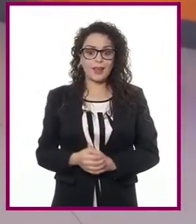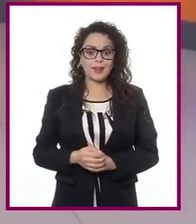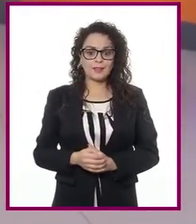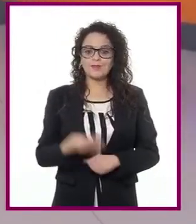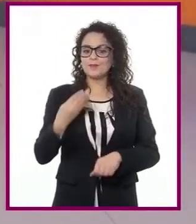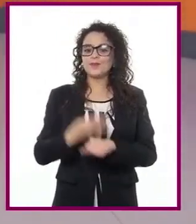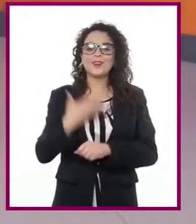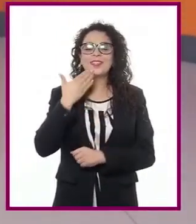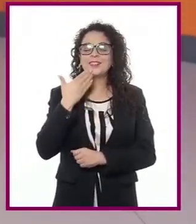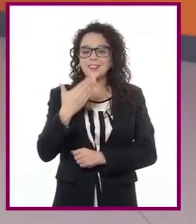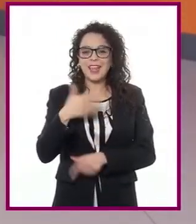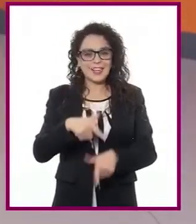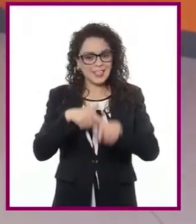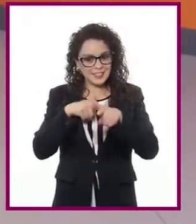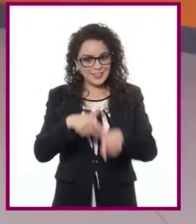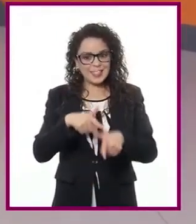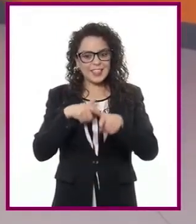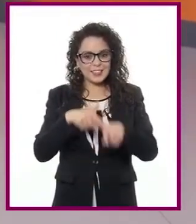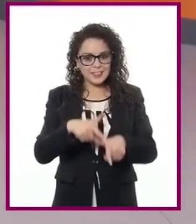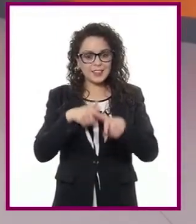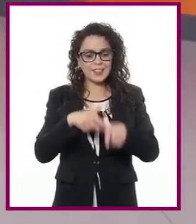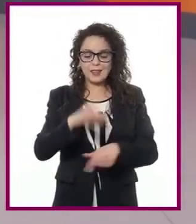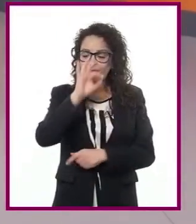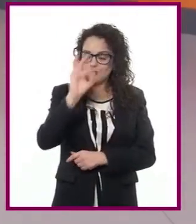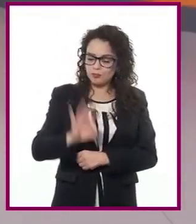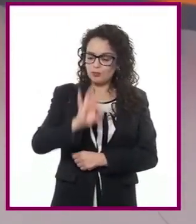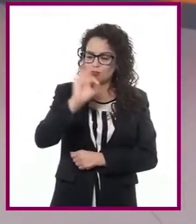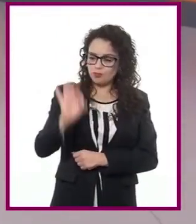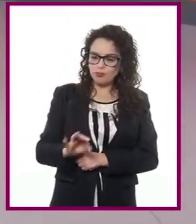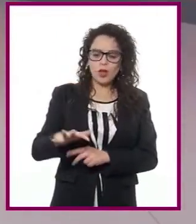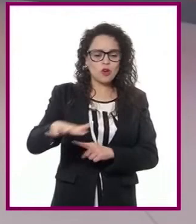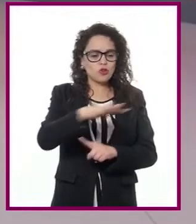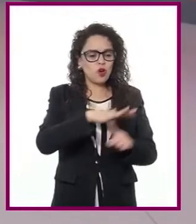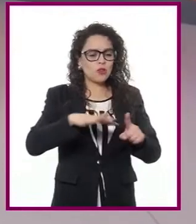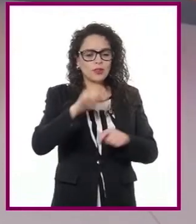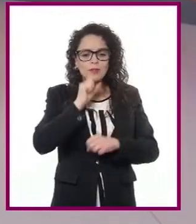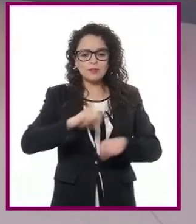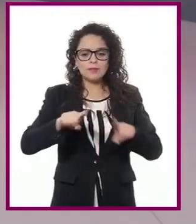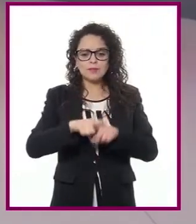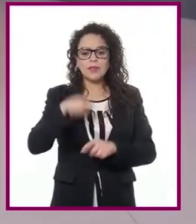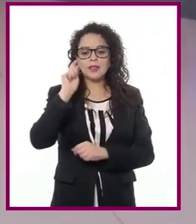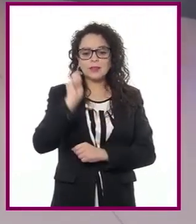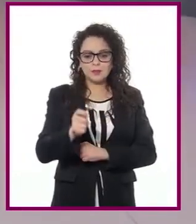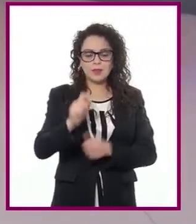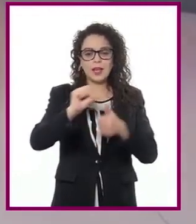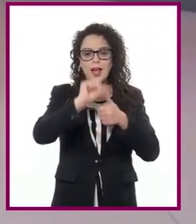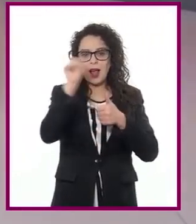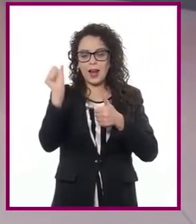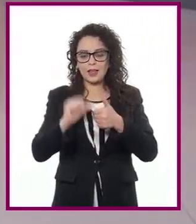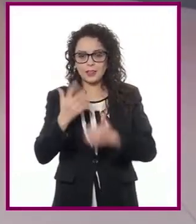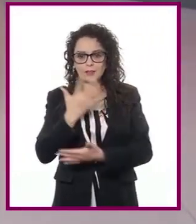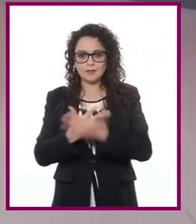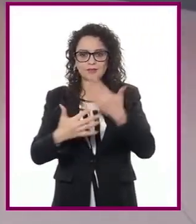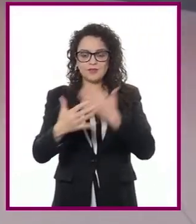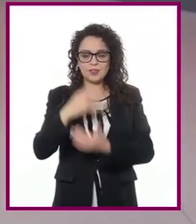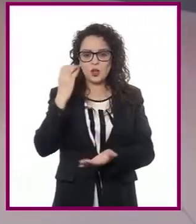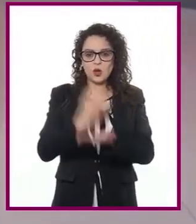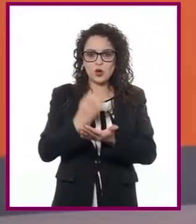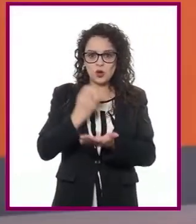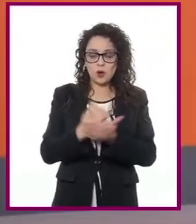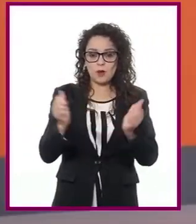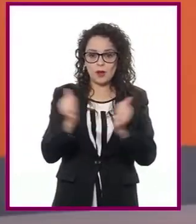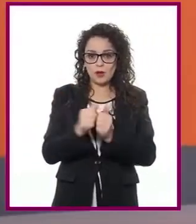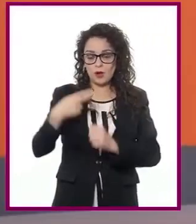Muy bien, sigamos aplicando porcentajes en el mismo contexto de las artesanías de cobre utilizando los procedimientos que hemos